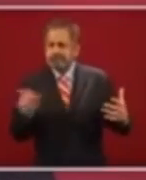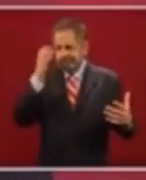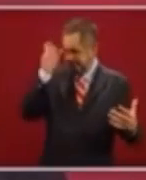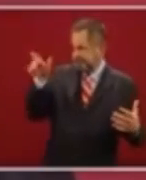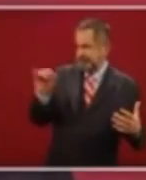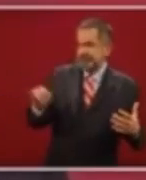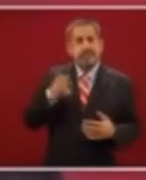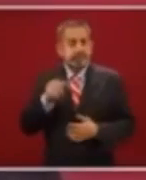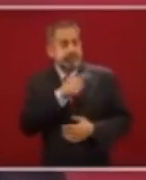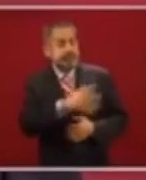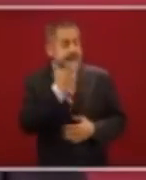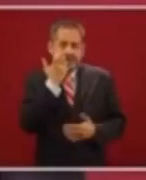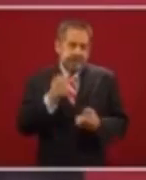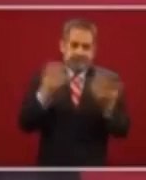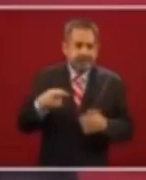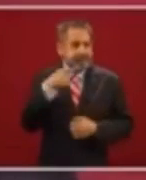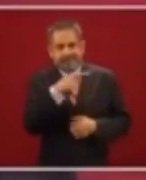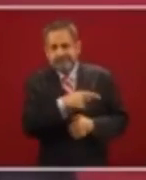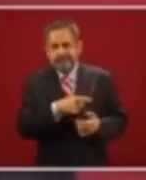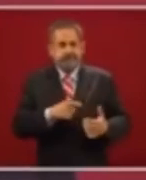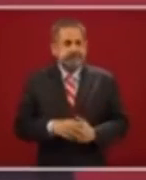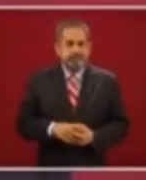nuestros adversarios, pero ellos, por razones